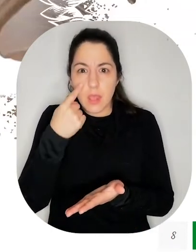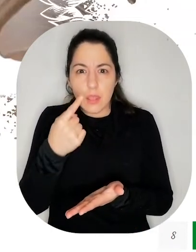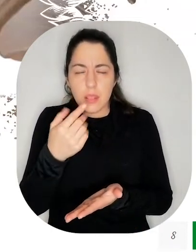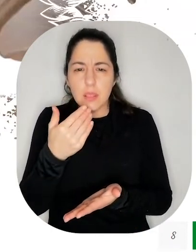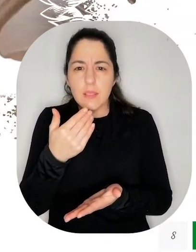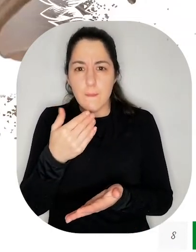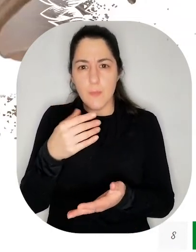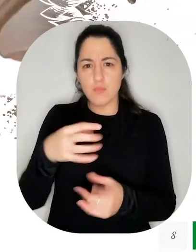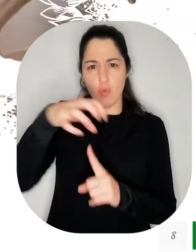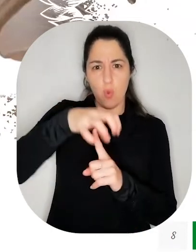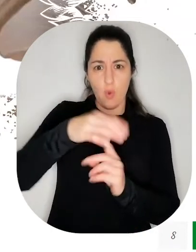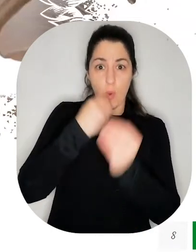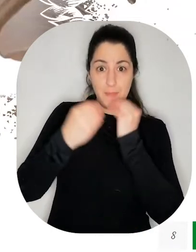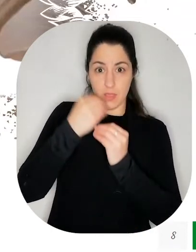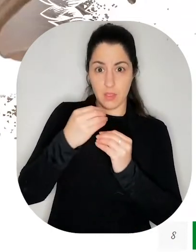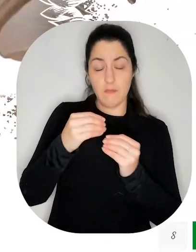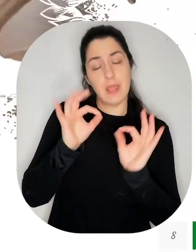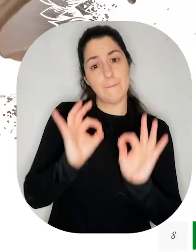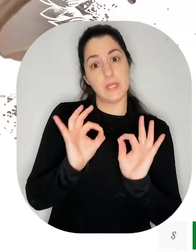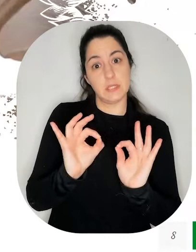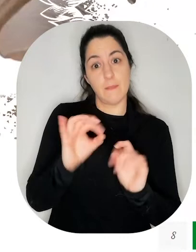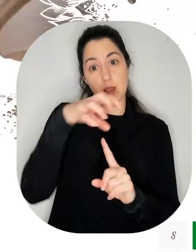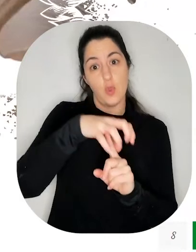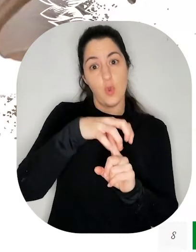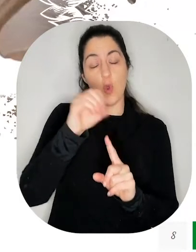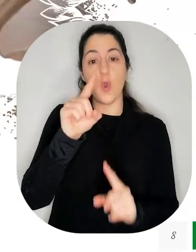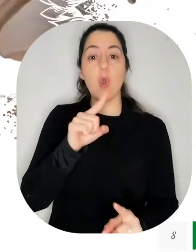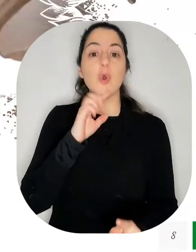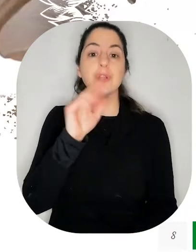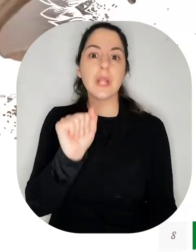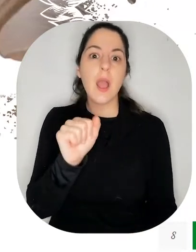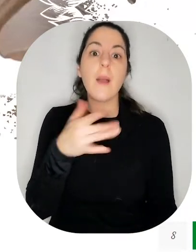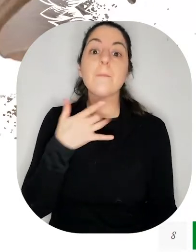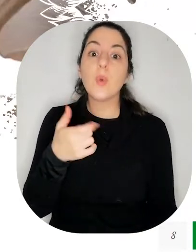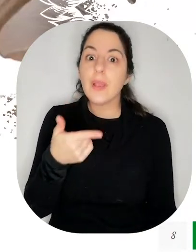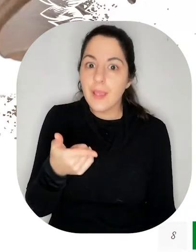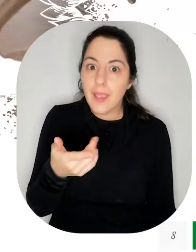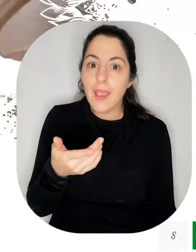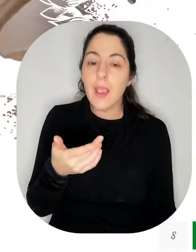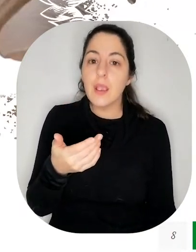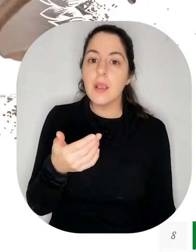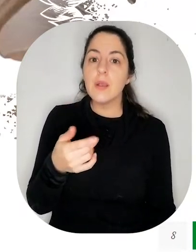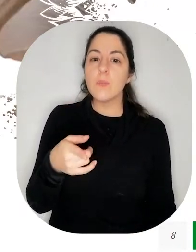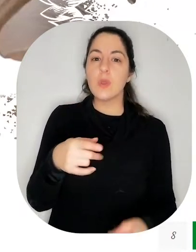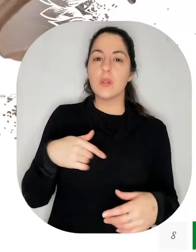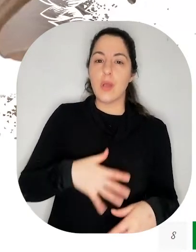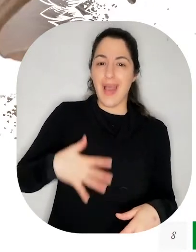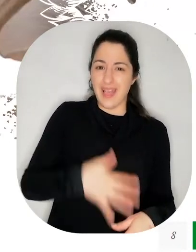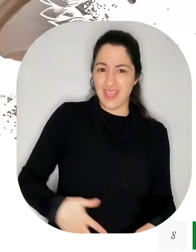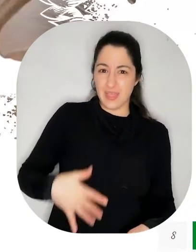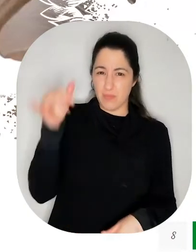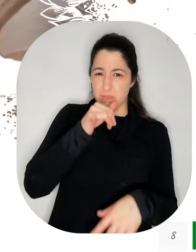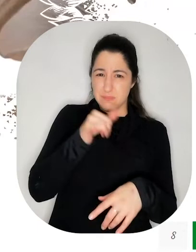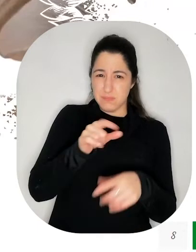muchísimo en los suplementos de hongos comestibles, y especialmente el hongo ostra, porque tienen este efecto de inhibir el crecimiento,